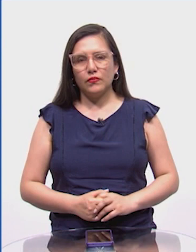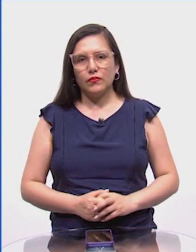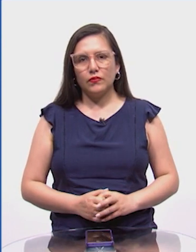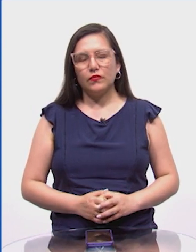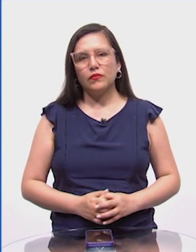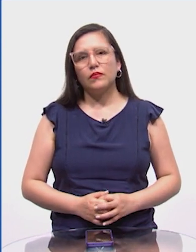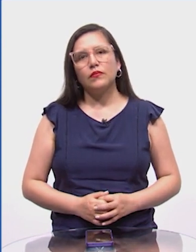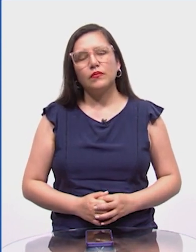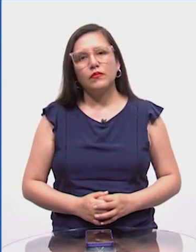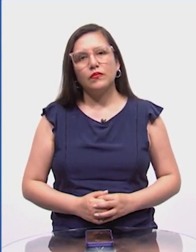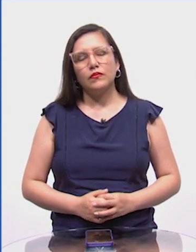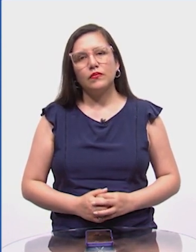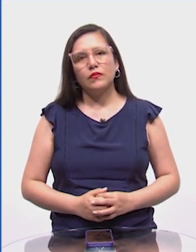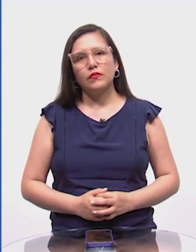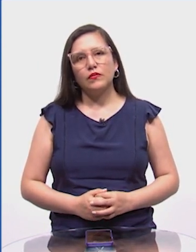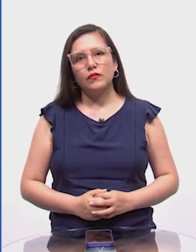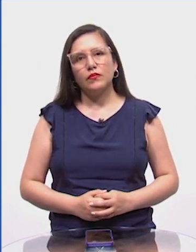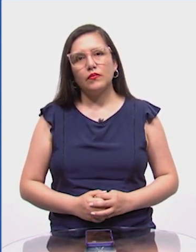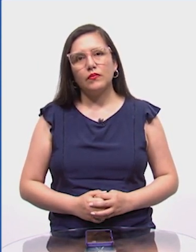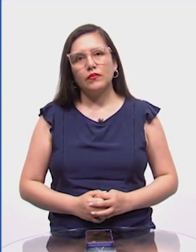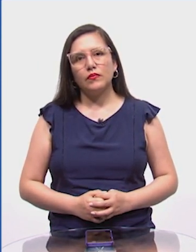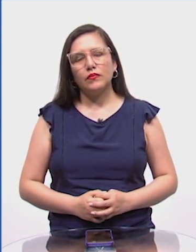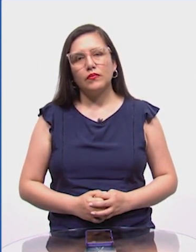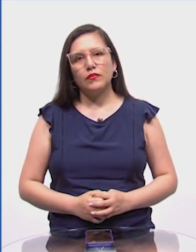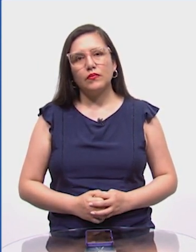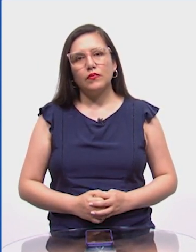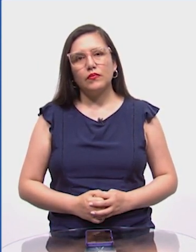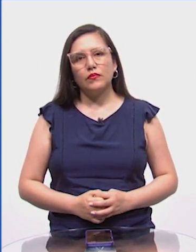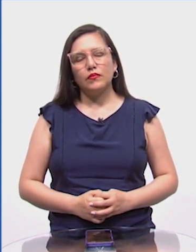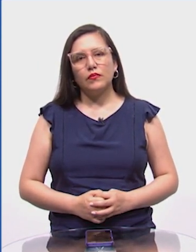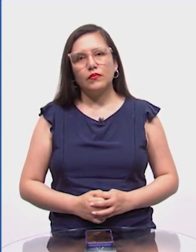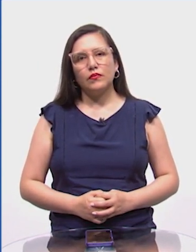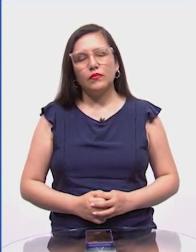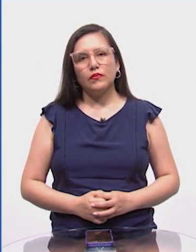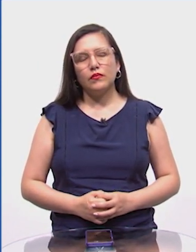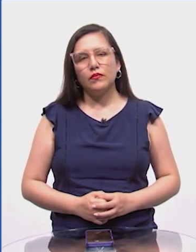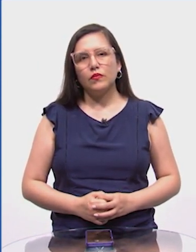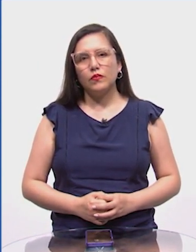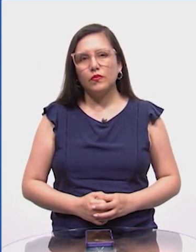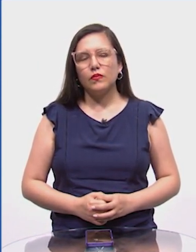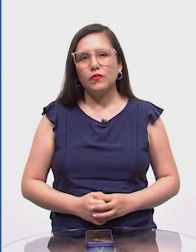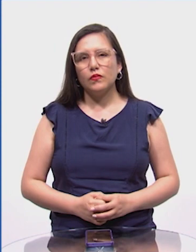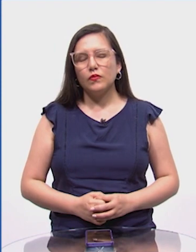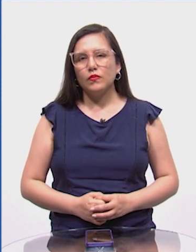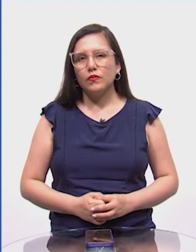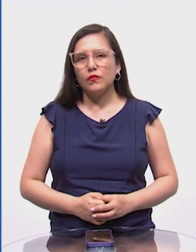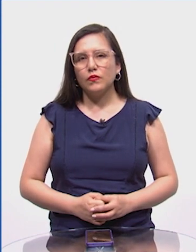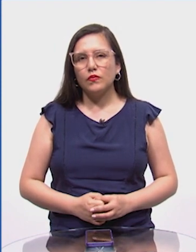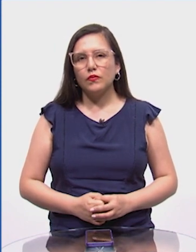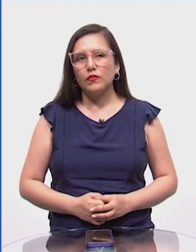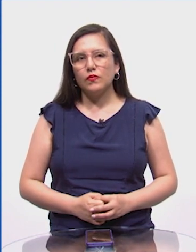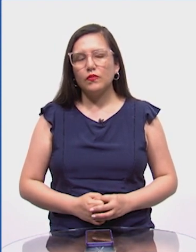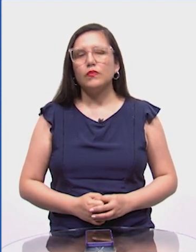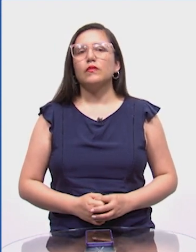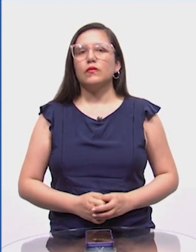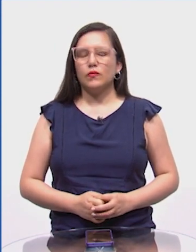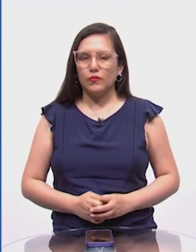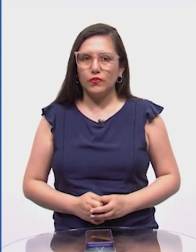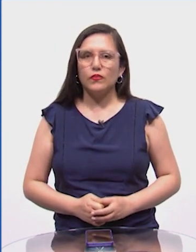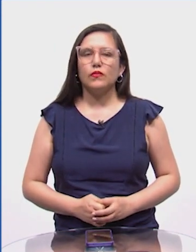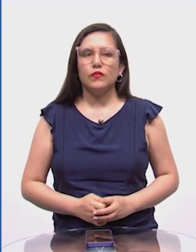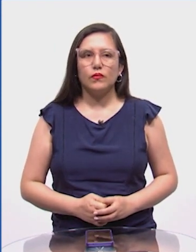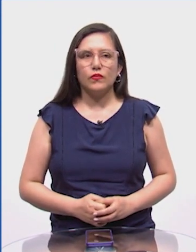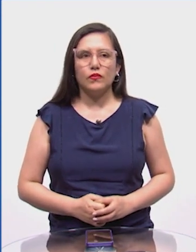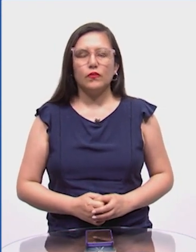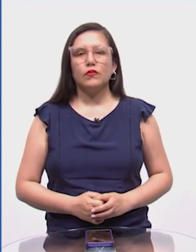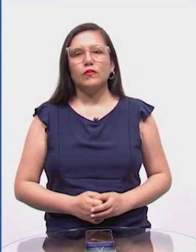8 horas, el salario es poco. Y ahorita el nivel salarial de 2023 compra menos cosas que el salario